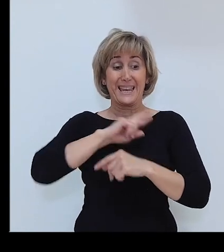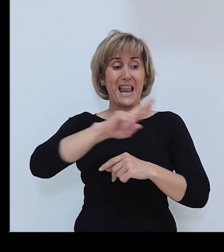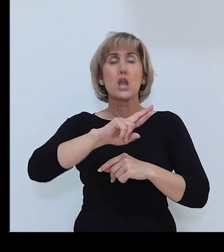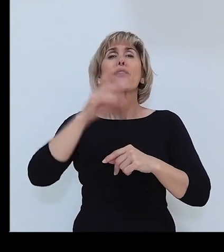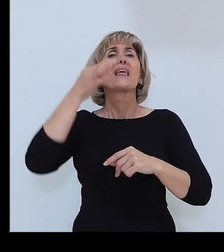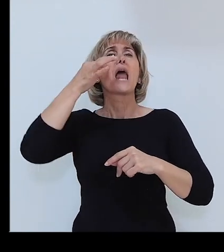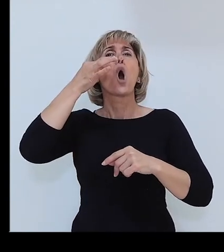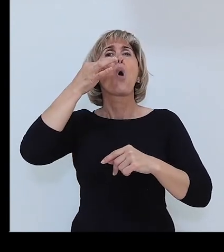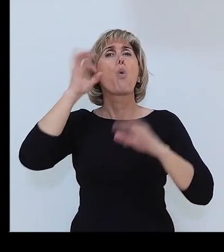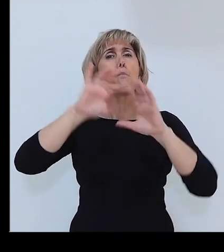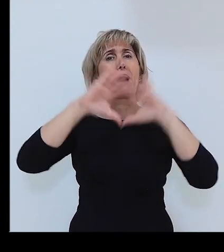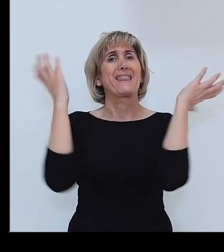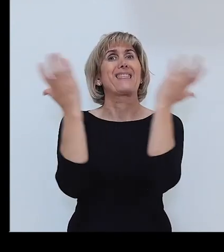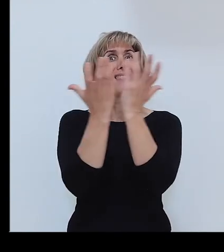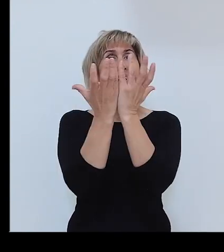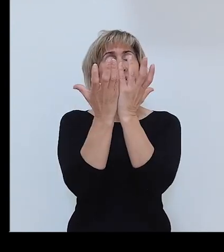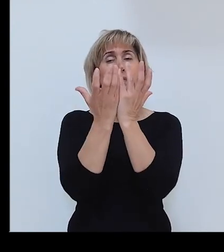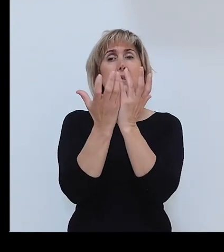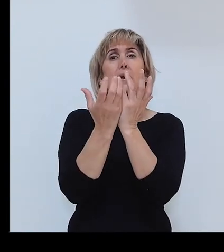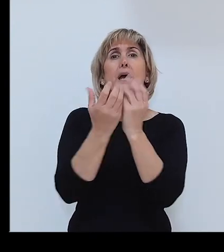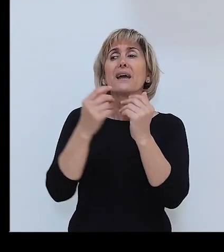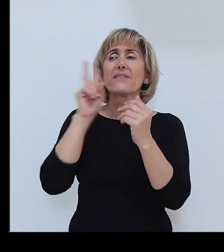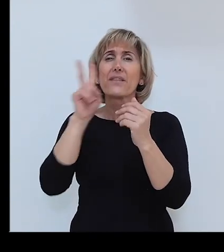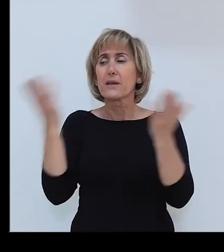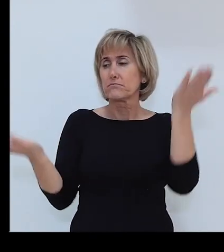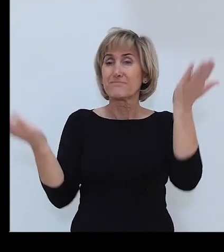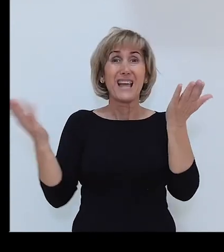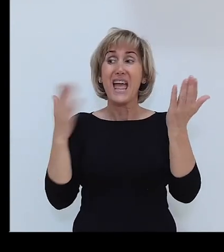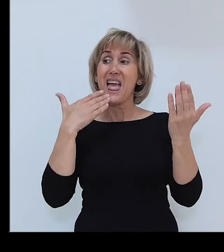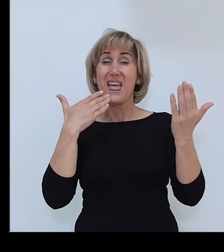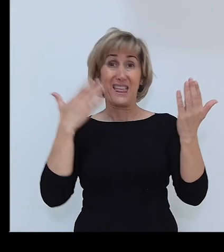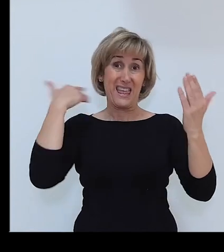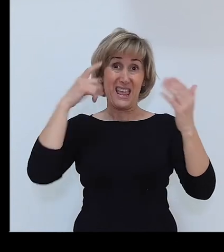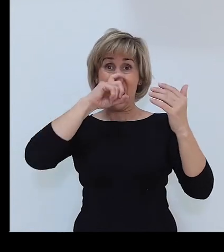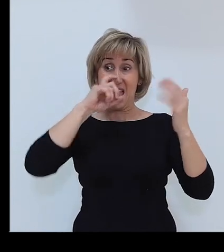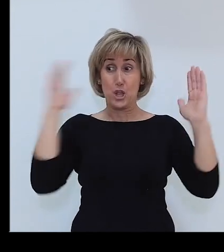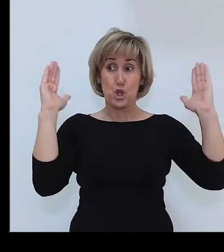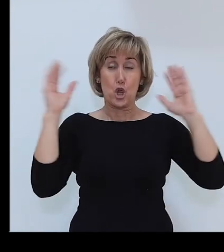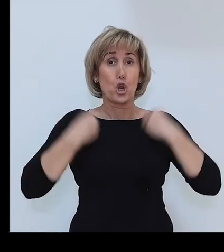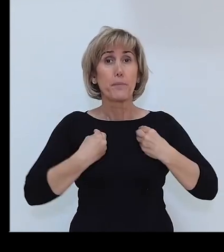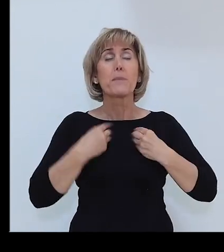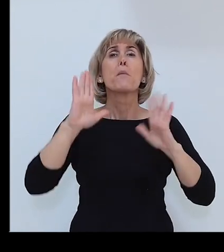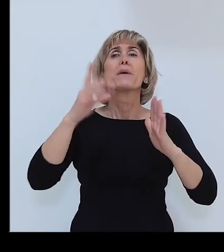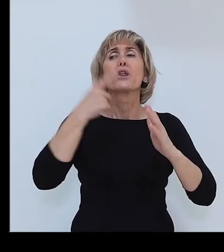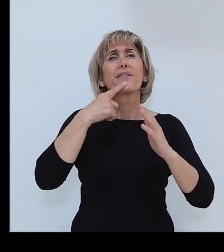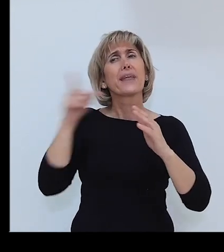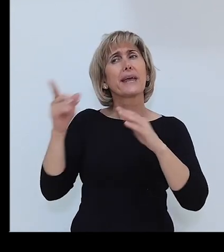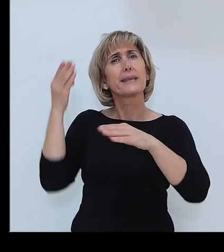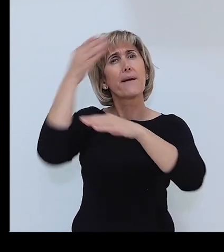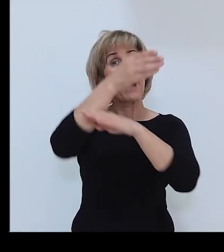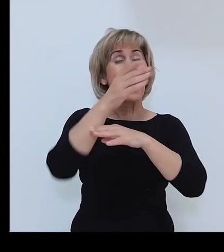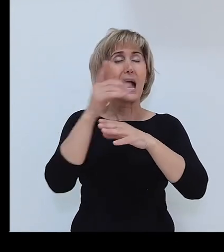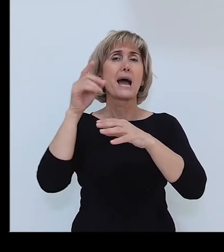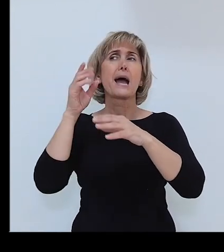una nueva religión, que era la suya, la religión de la humanidad, lo que hace Martineau al mismo tiempo, porque eran los mismos años,